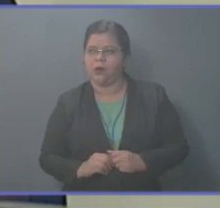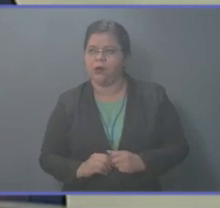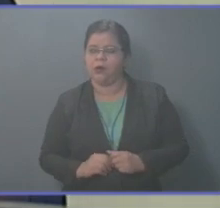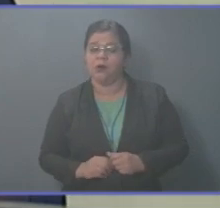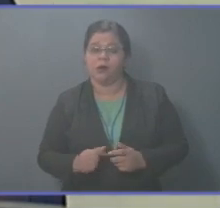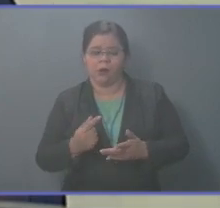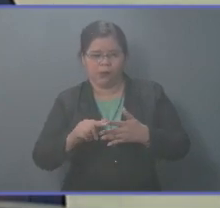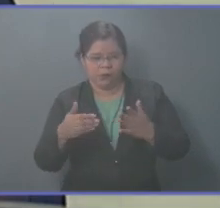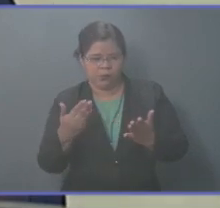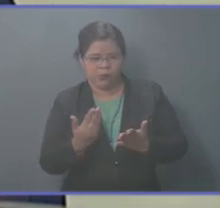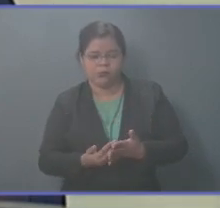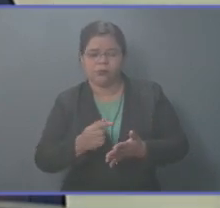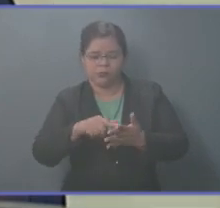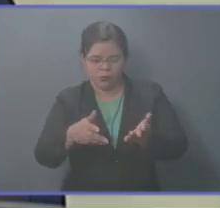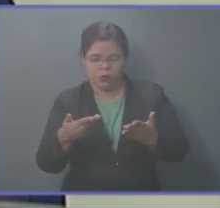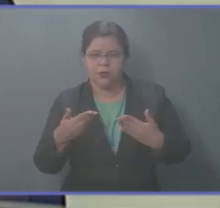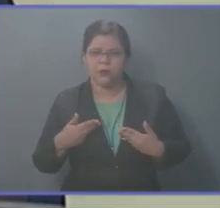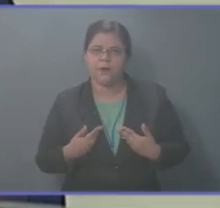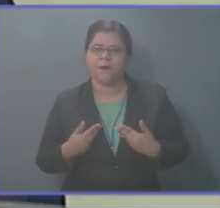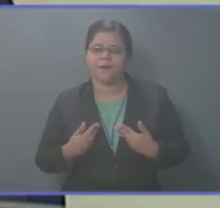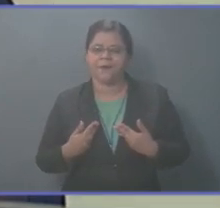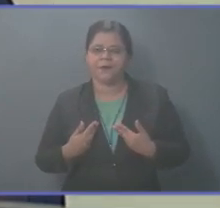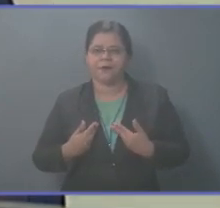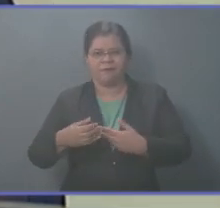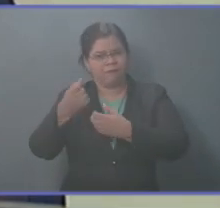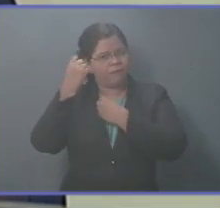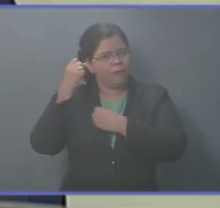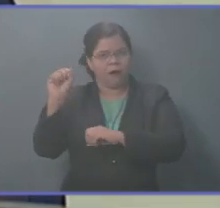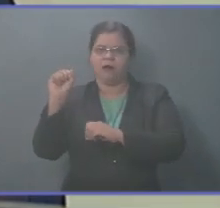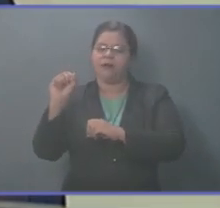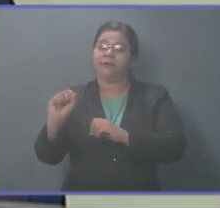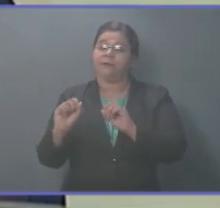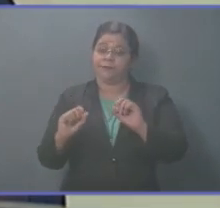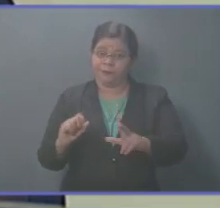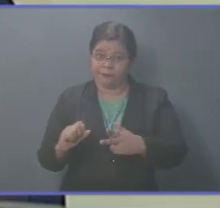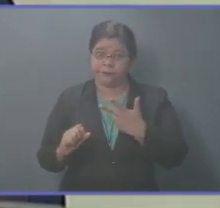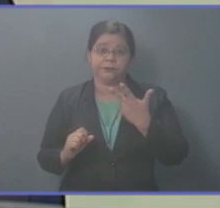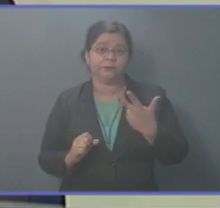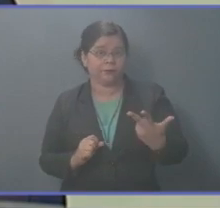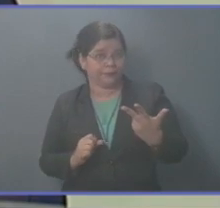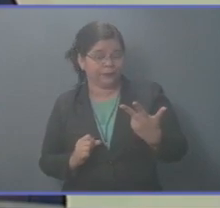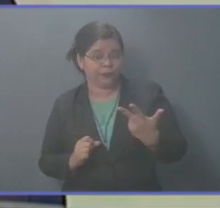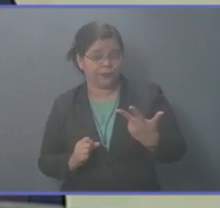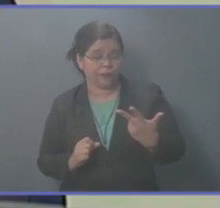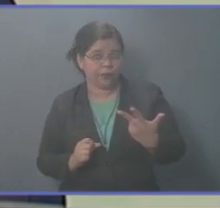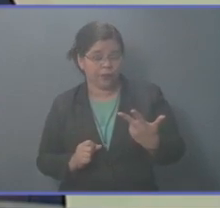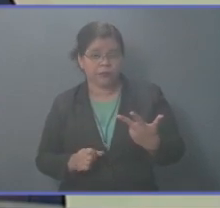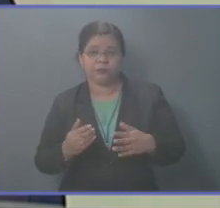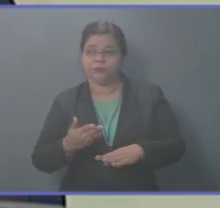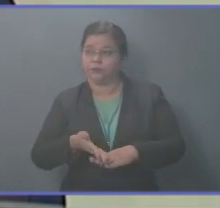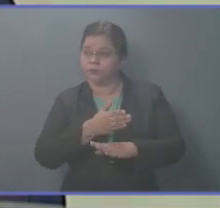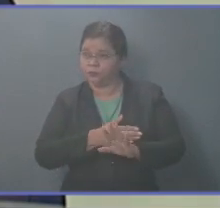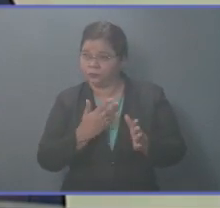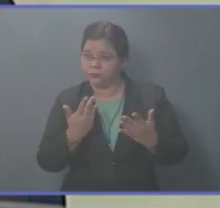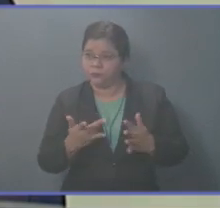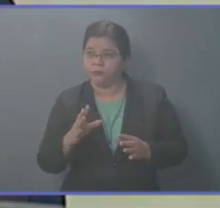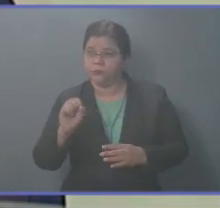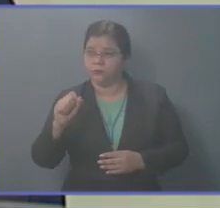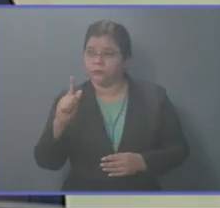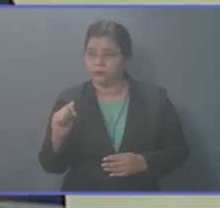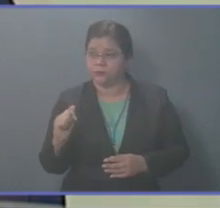supuestos y manifestantes del derecho a la insurrección. 3. Sin lugar la petición a que esta